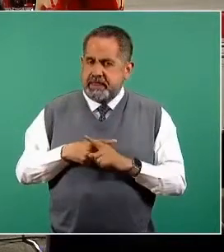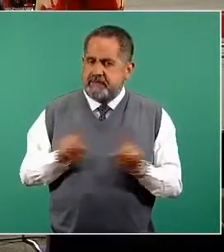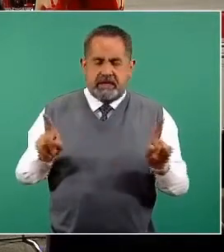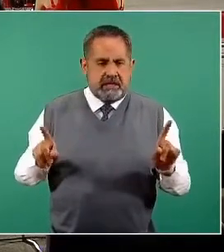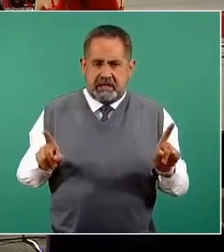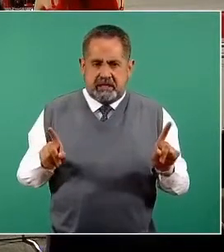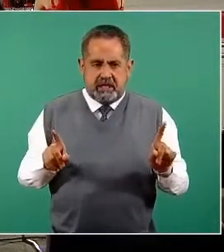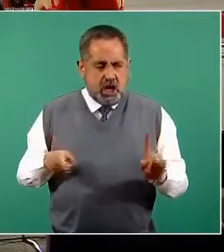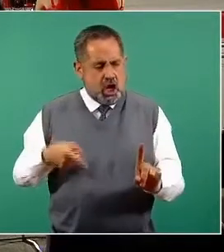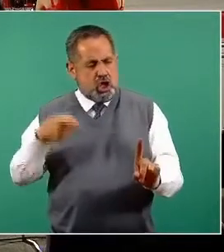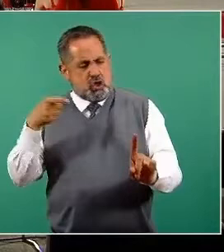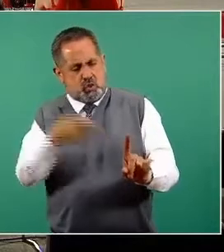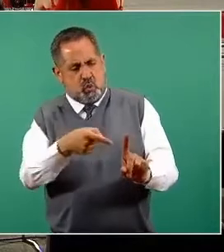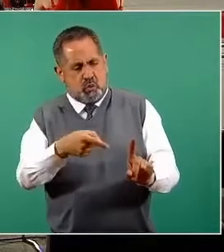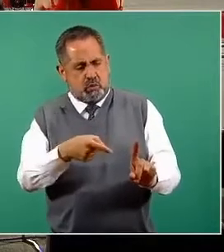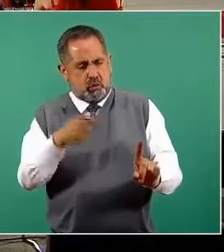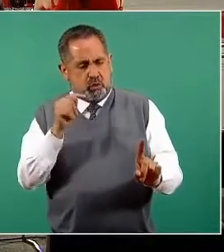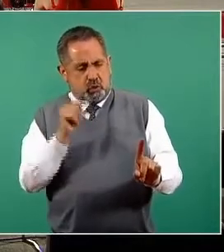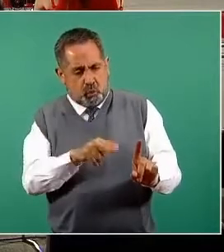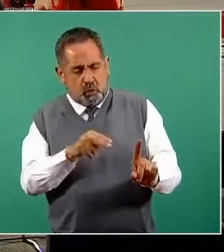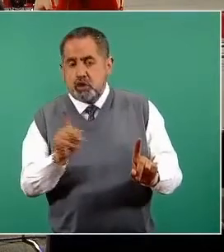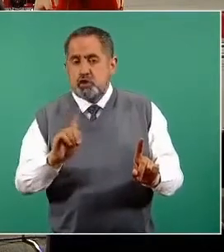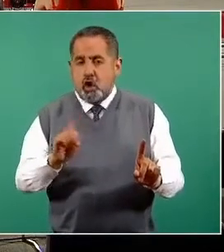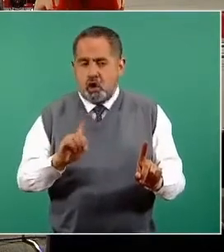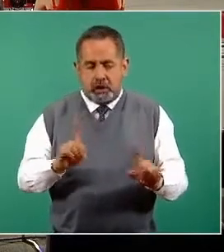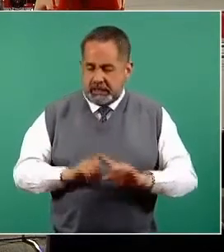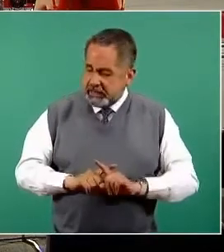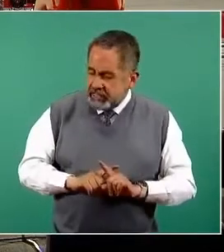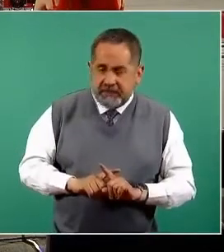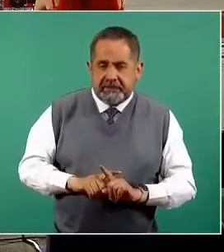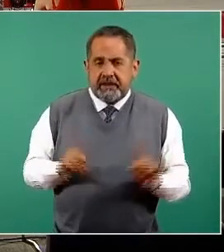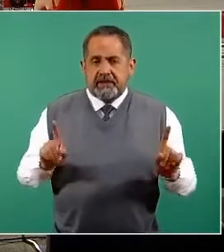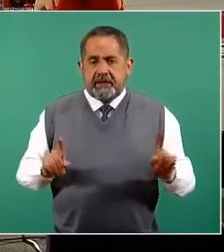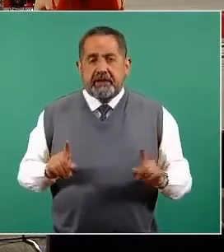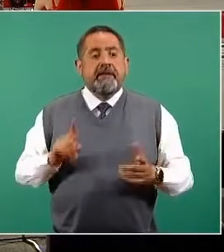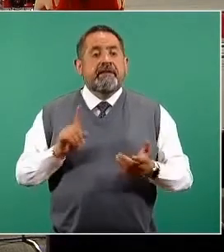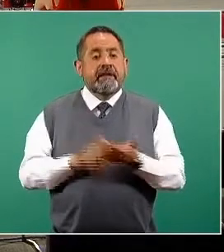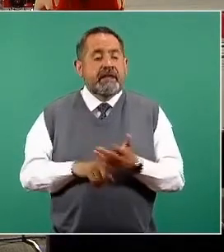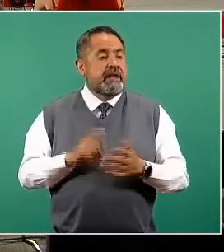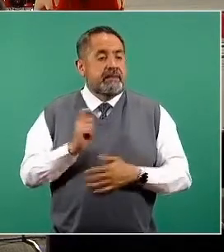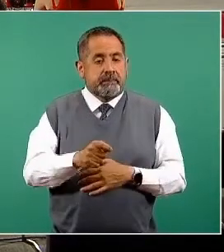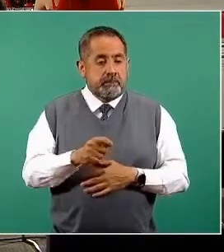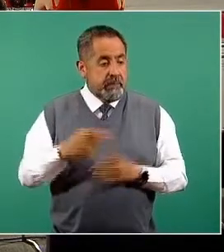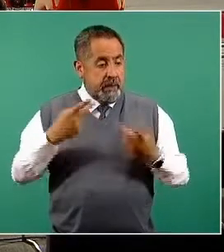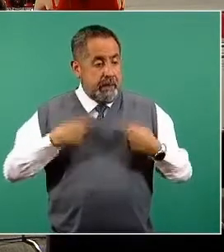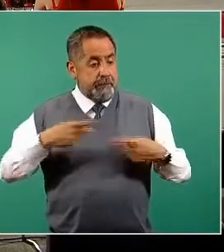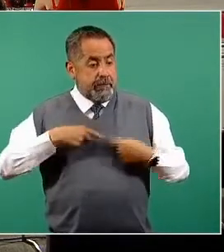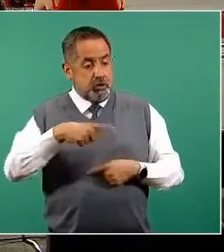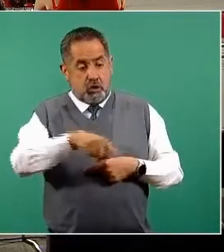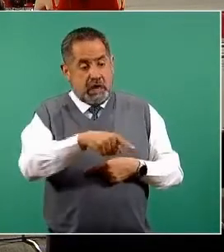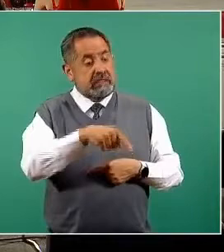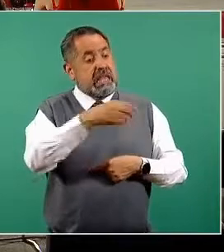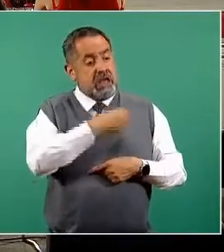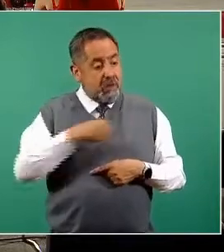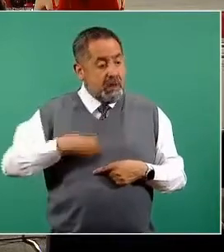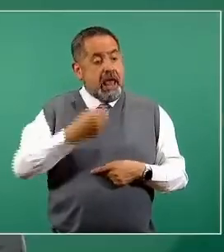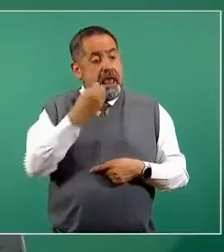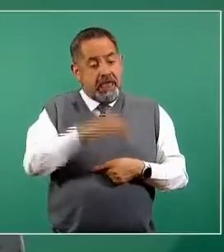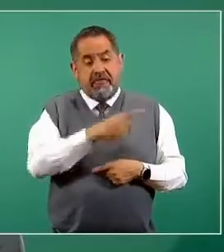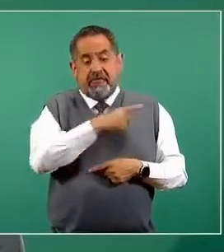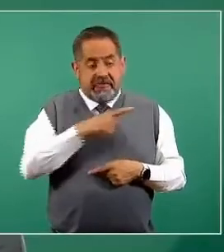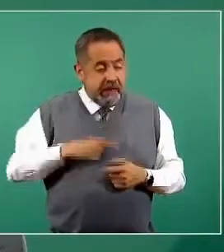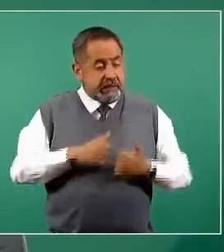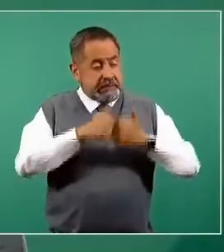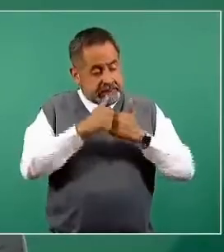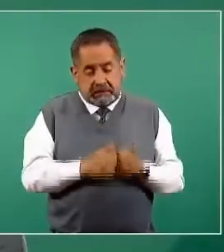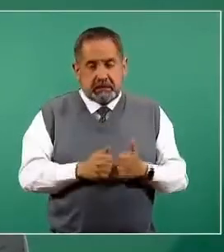diferente que consiste en que la entidad obligada no son las personas, de modo que